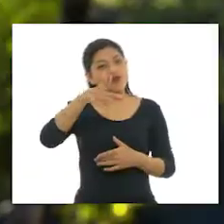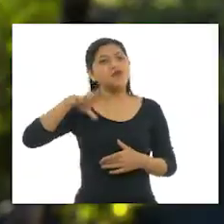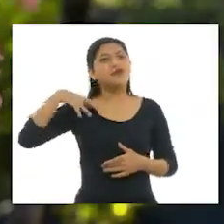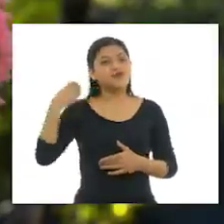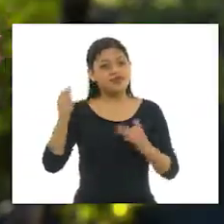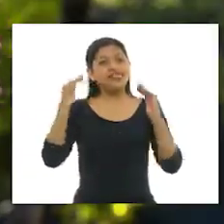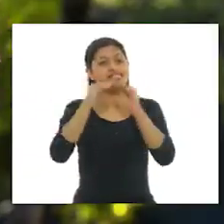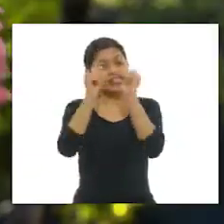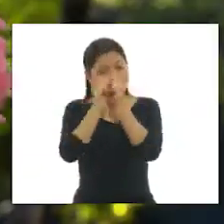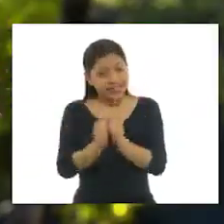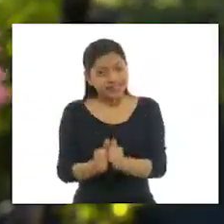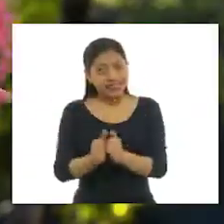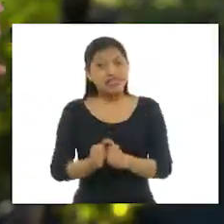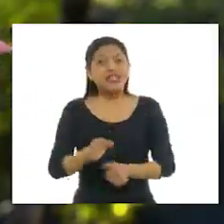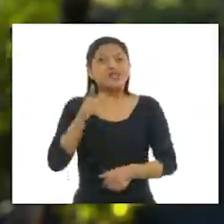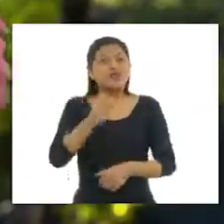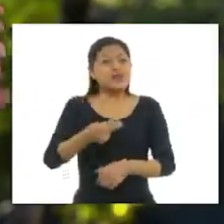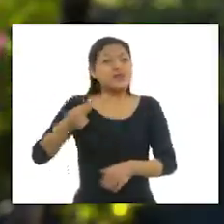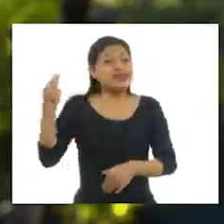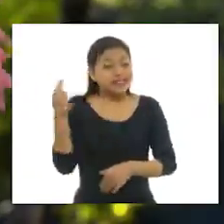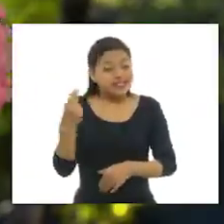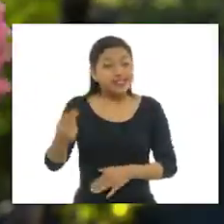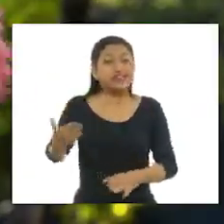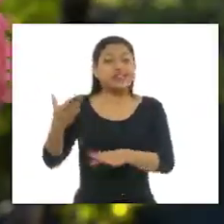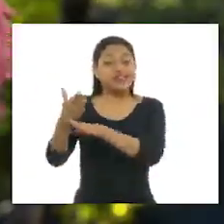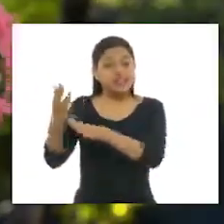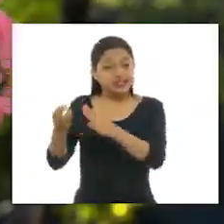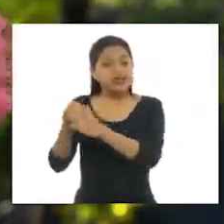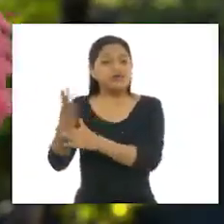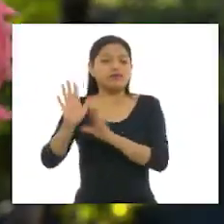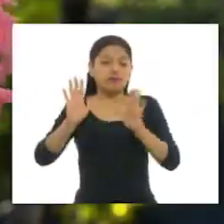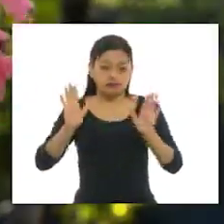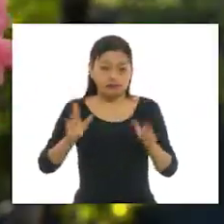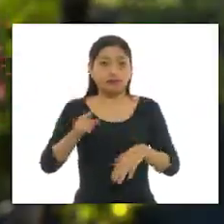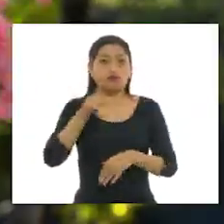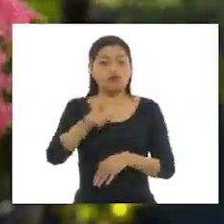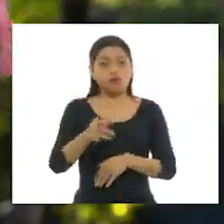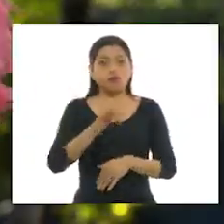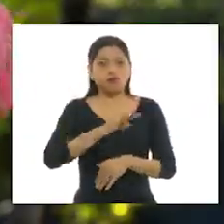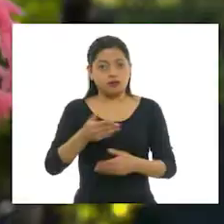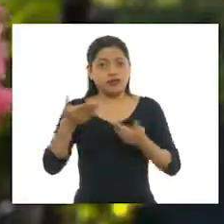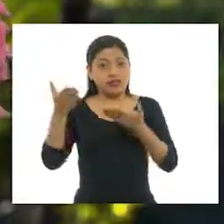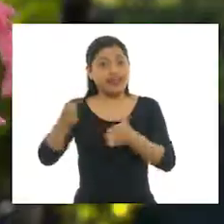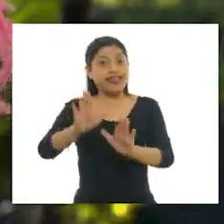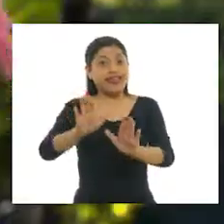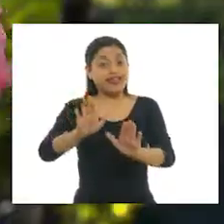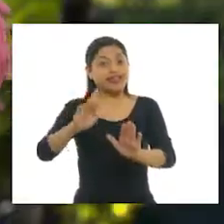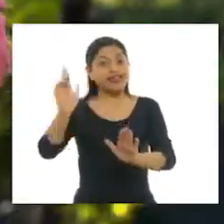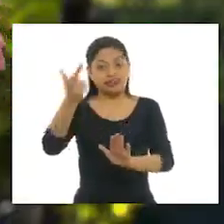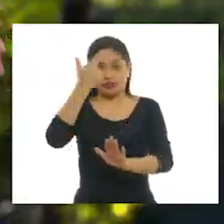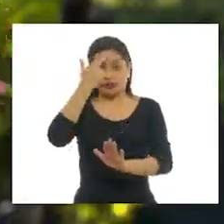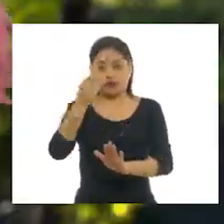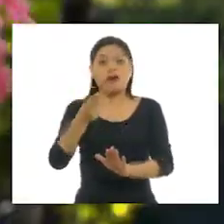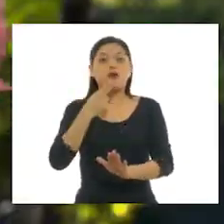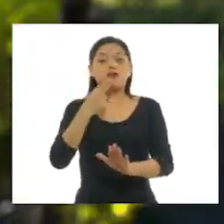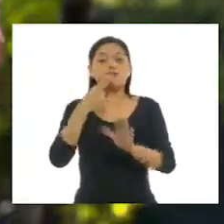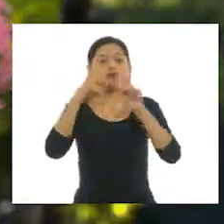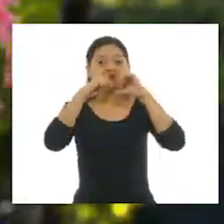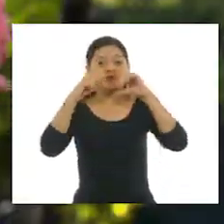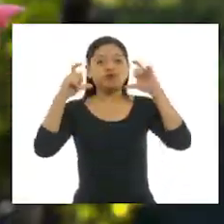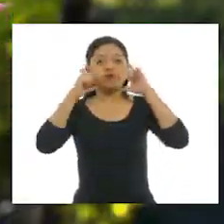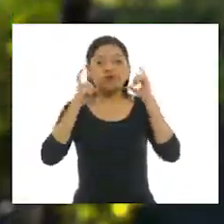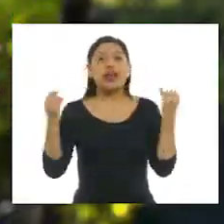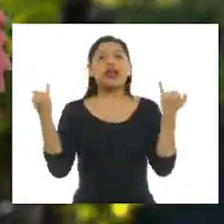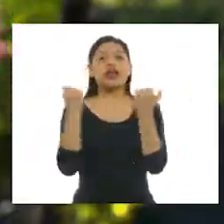no salir de casa a menos que sea muy necesario. Si lo haces, utiliza el